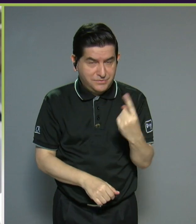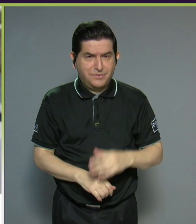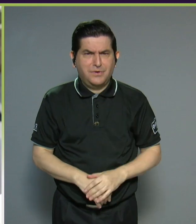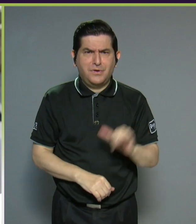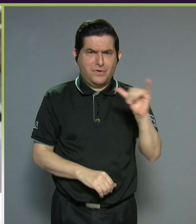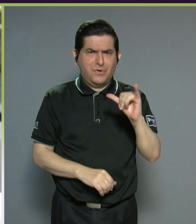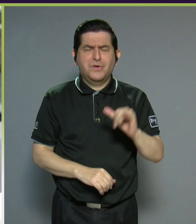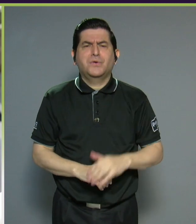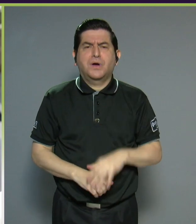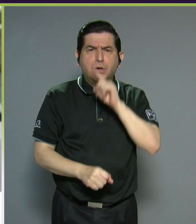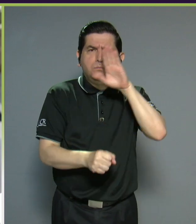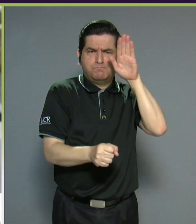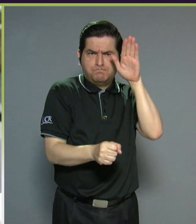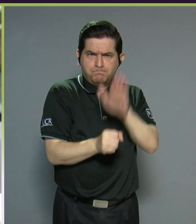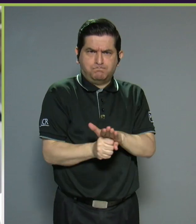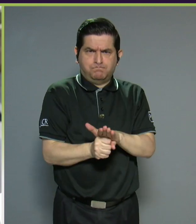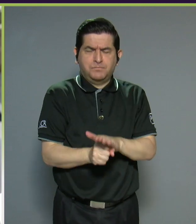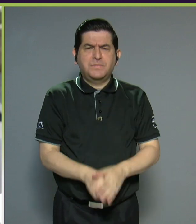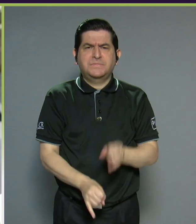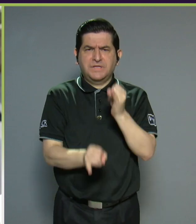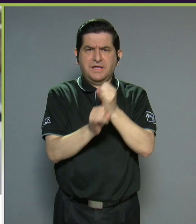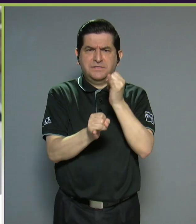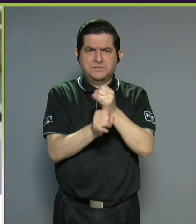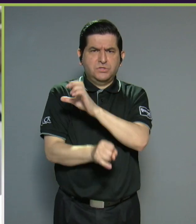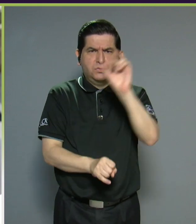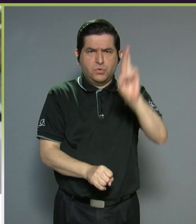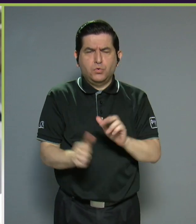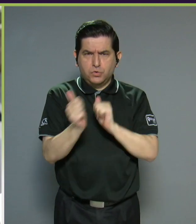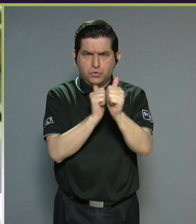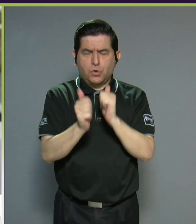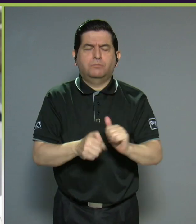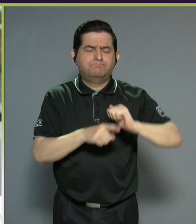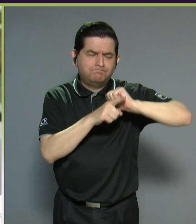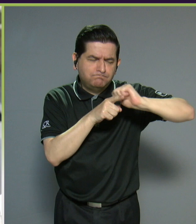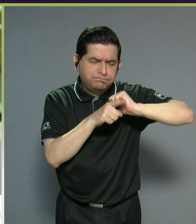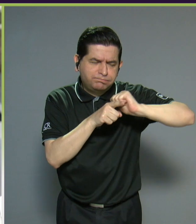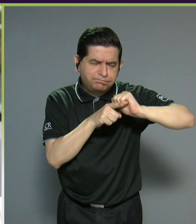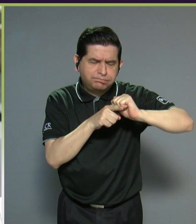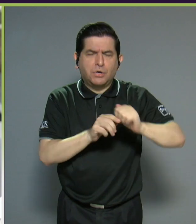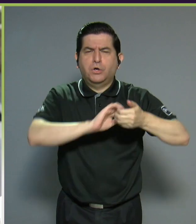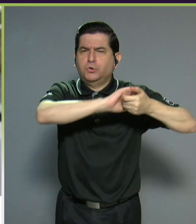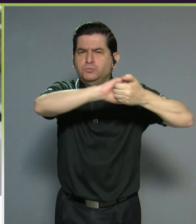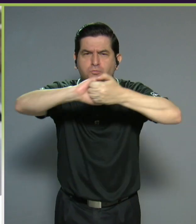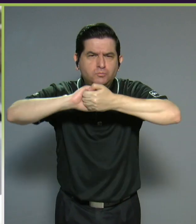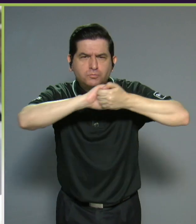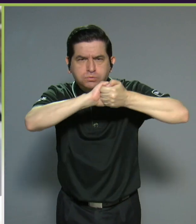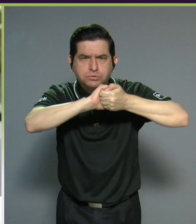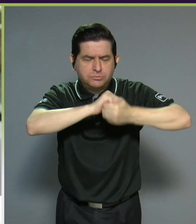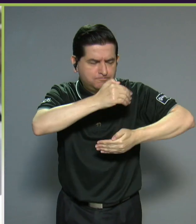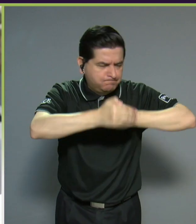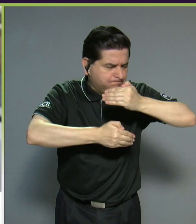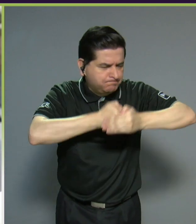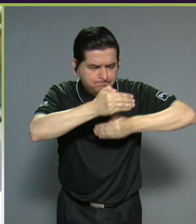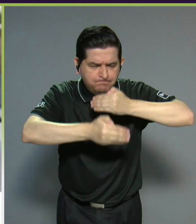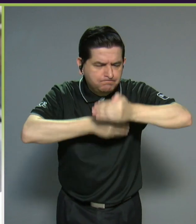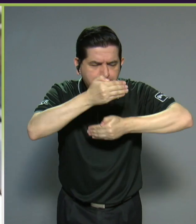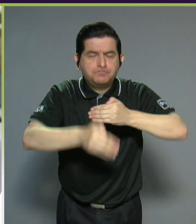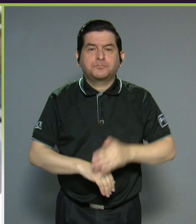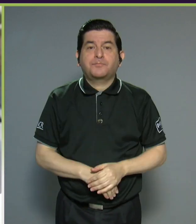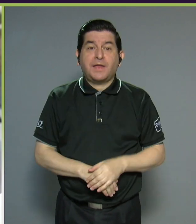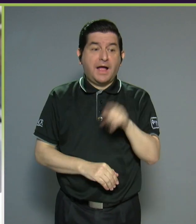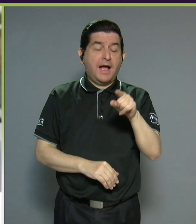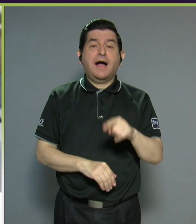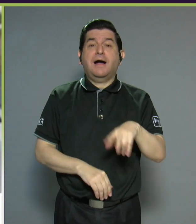también reviste un compromiso de parte del ICODER en materia de capacitación y de cooperación en la parte logística para